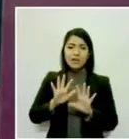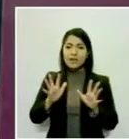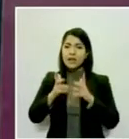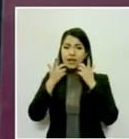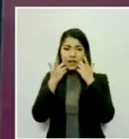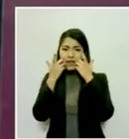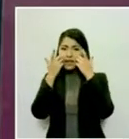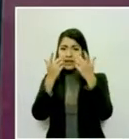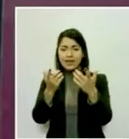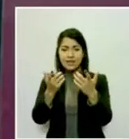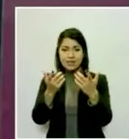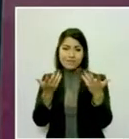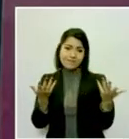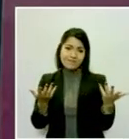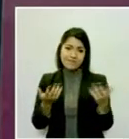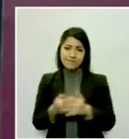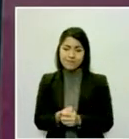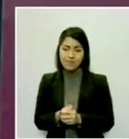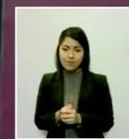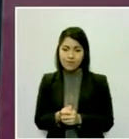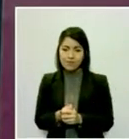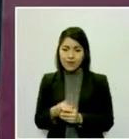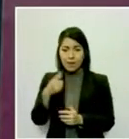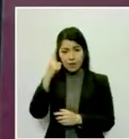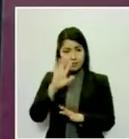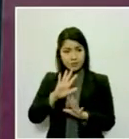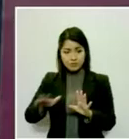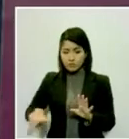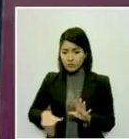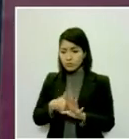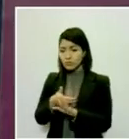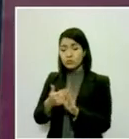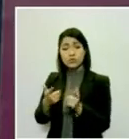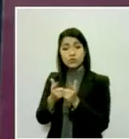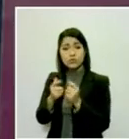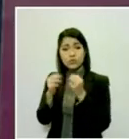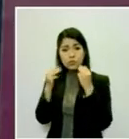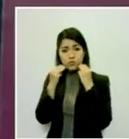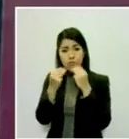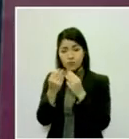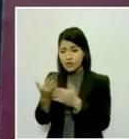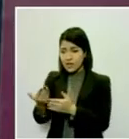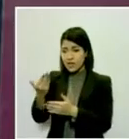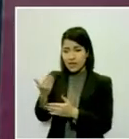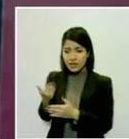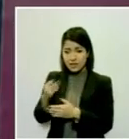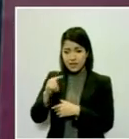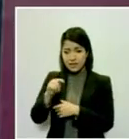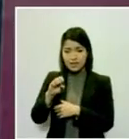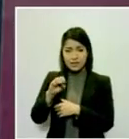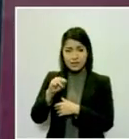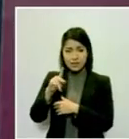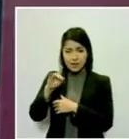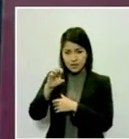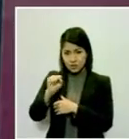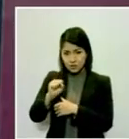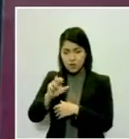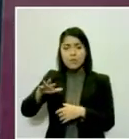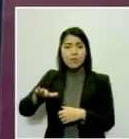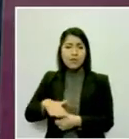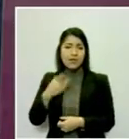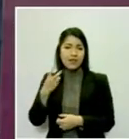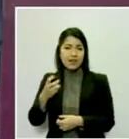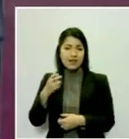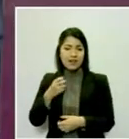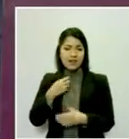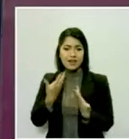enfrentar al grupo delictivo de moda o del momento que eran los templarios, pues entonces se refugiaron en el